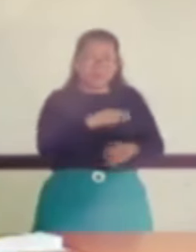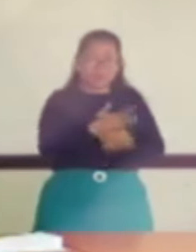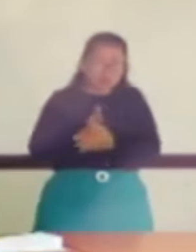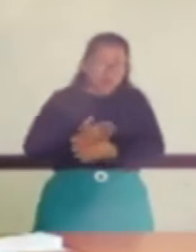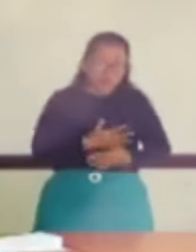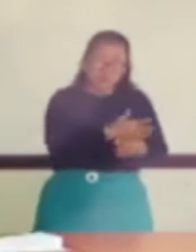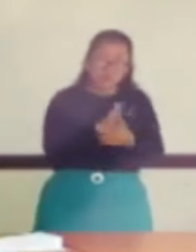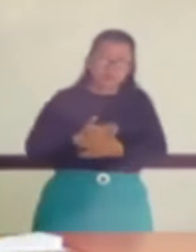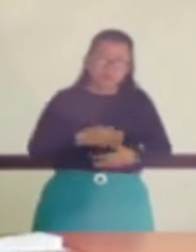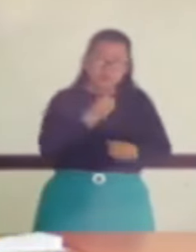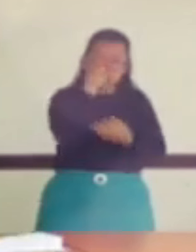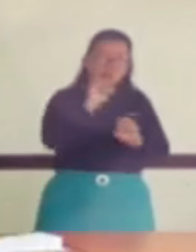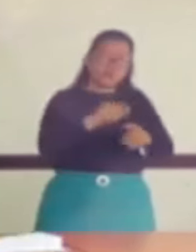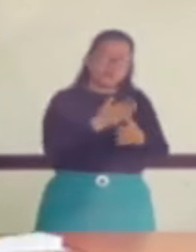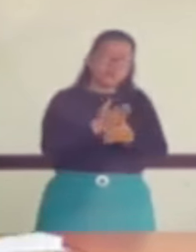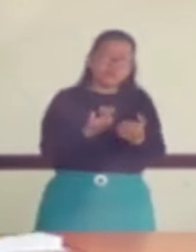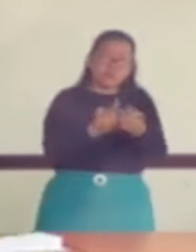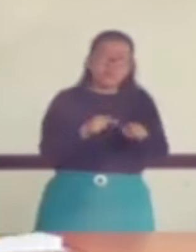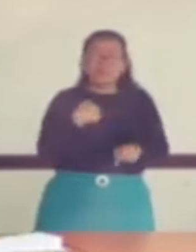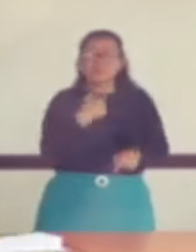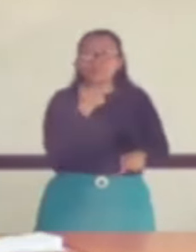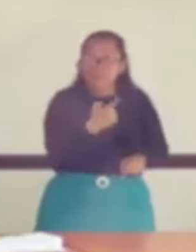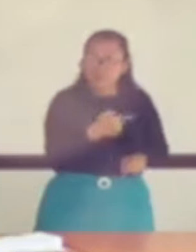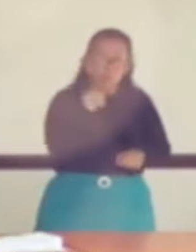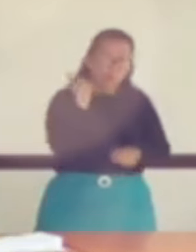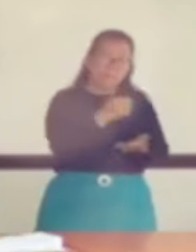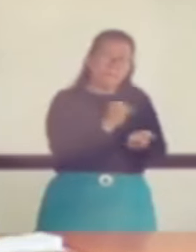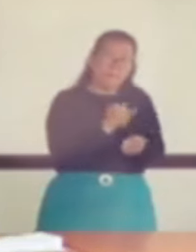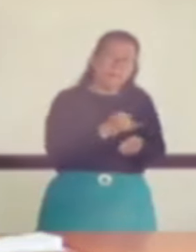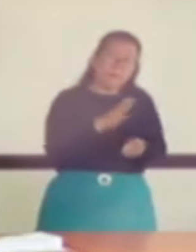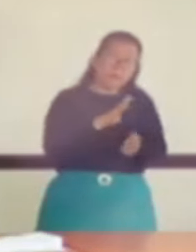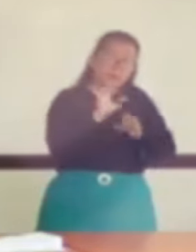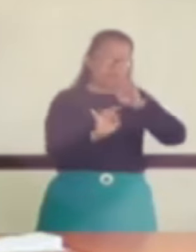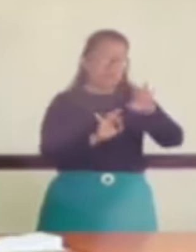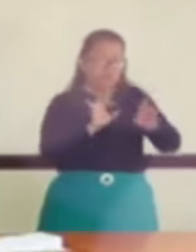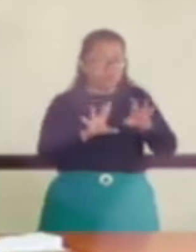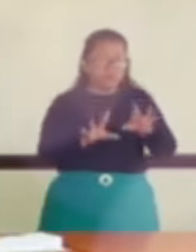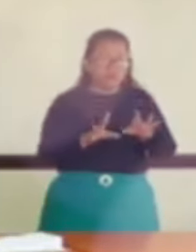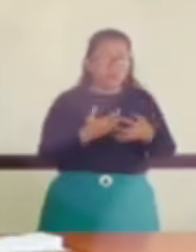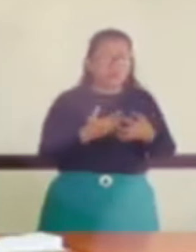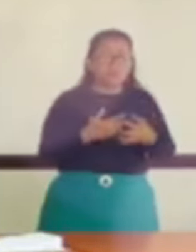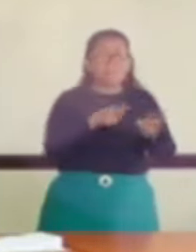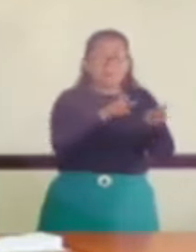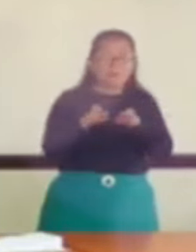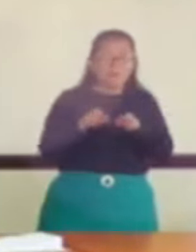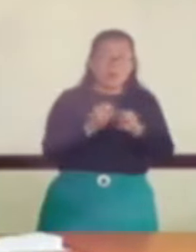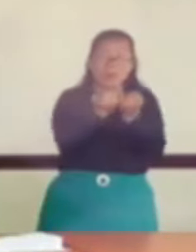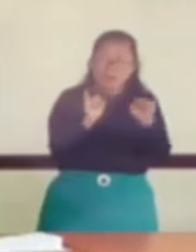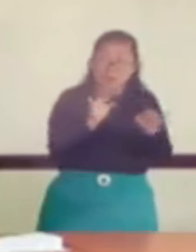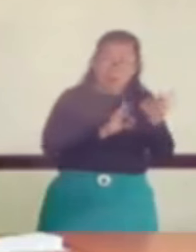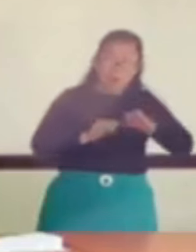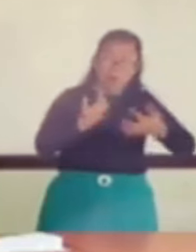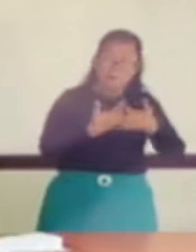podemos compartir, pero sí le puedo asegurar a usted que en la investigación están implicadas algunas personas individuales y empresas